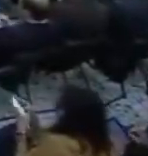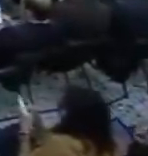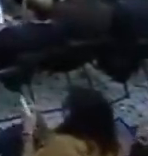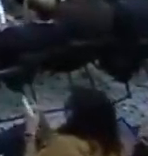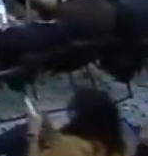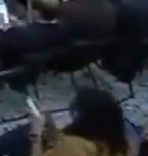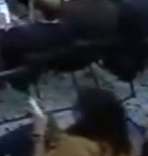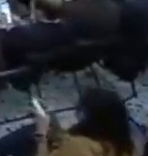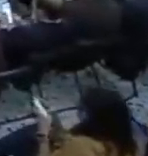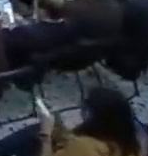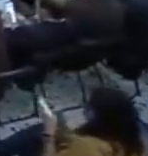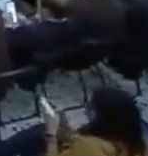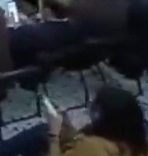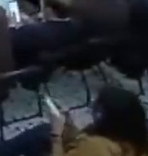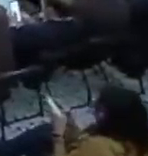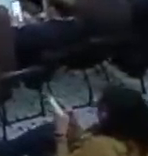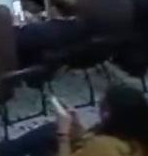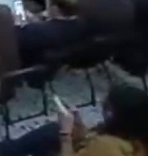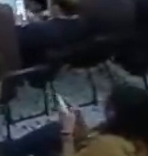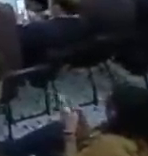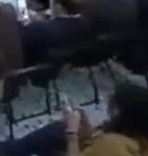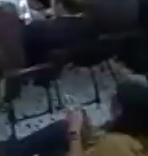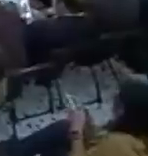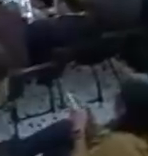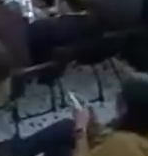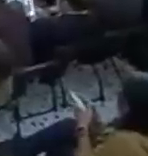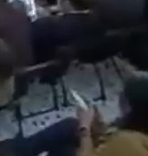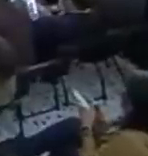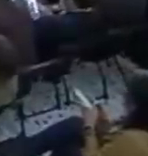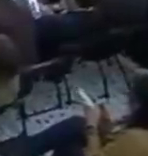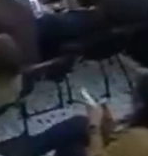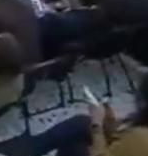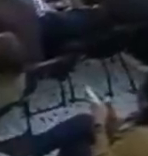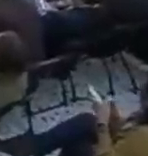a estos procedimientos ellos imponían